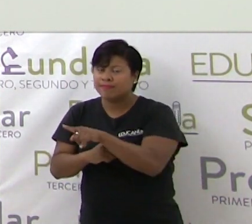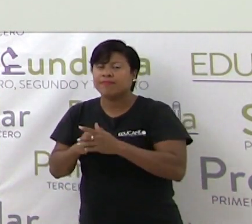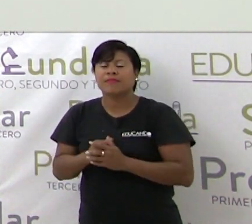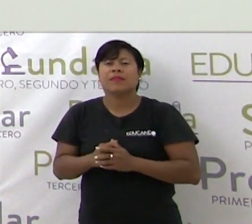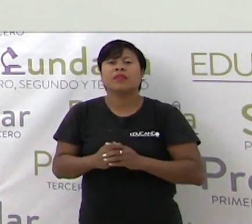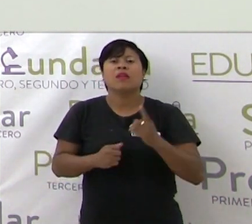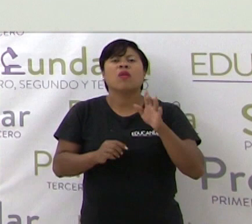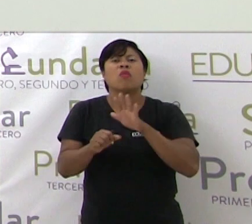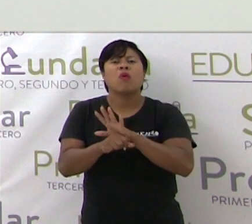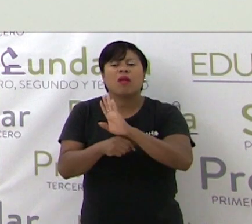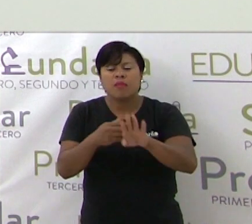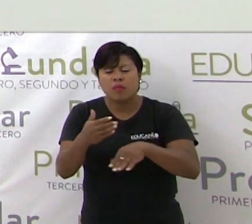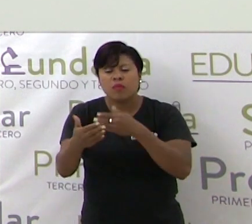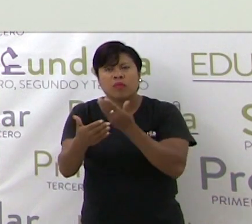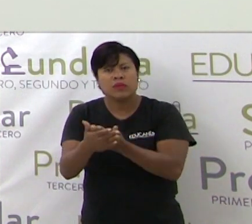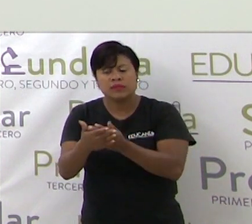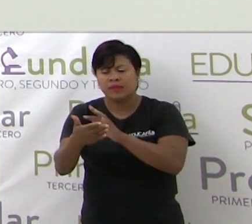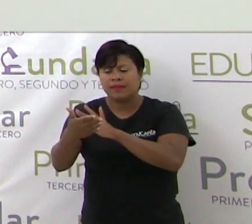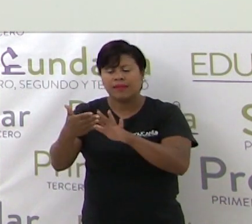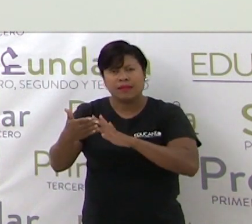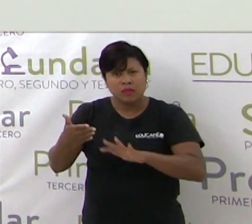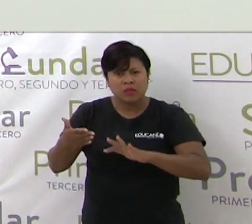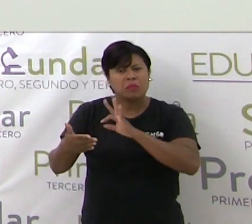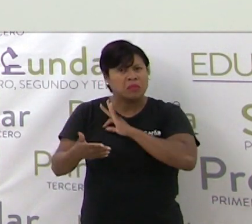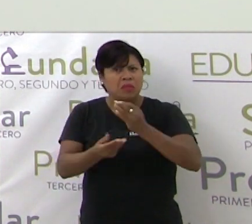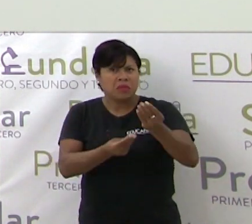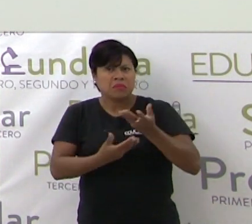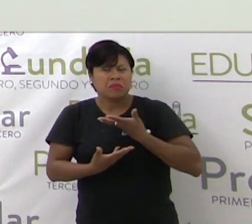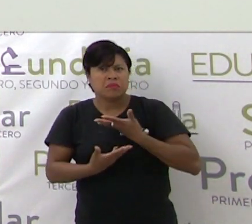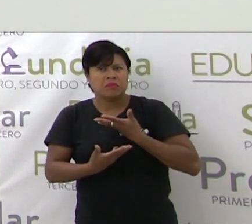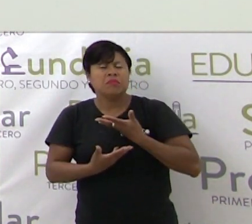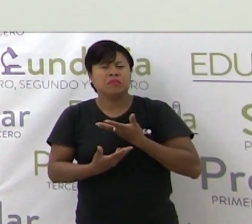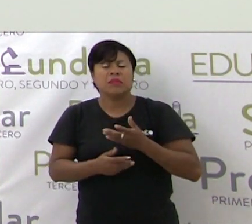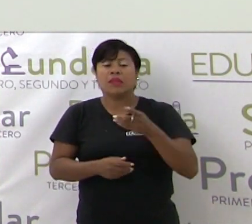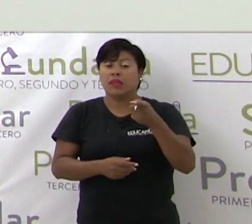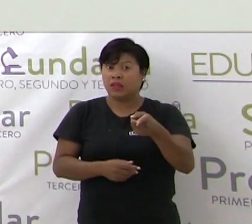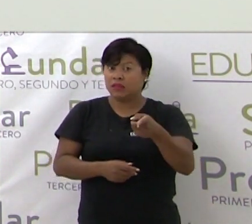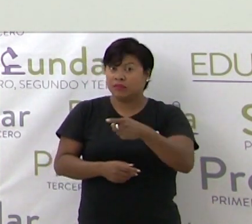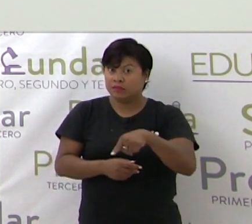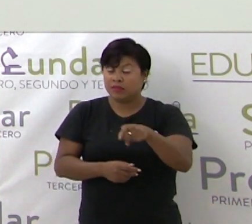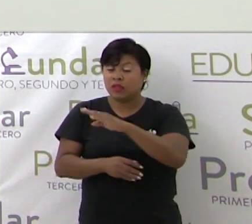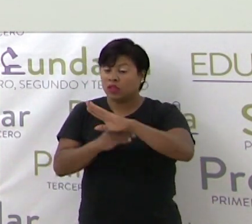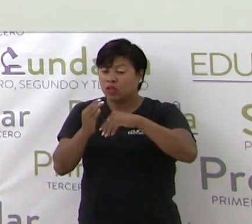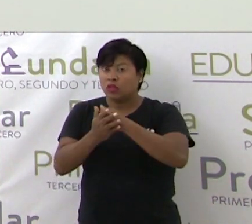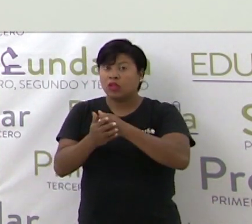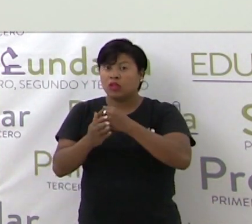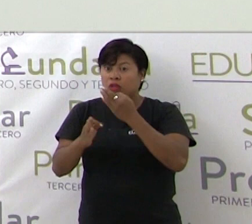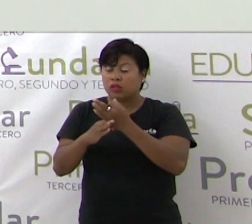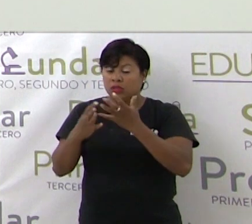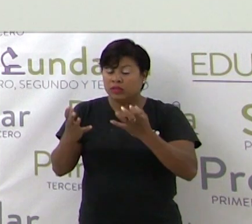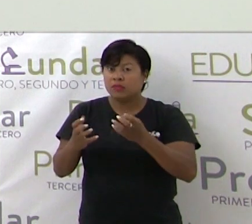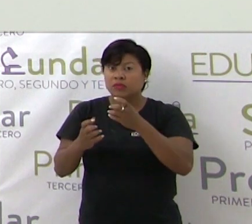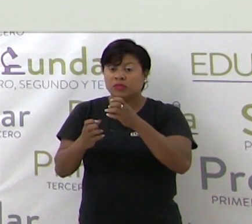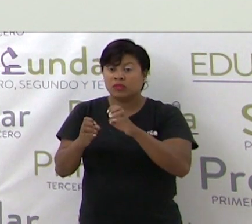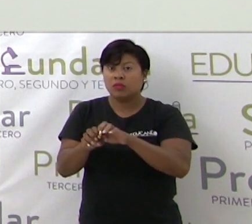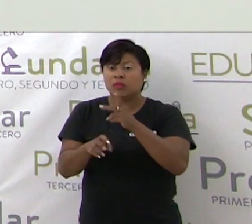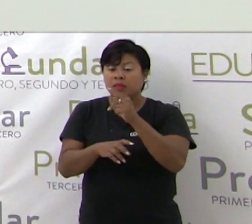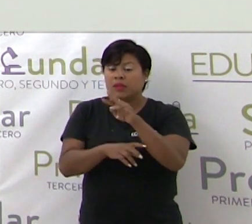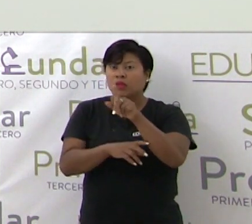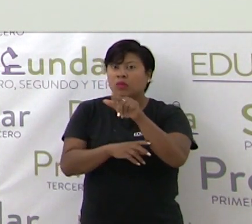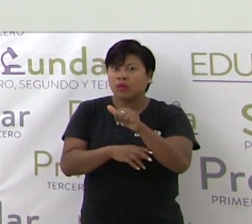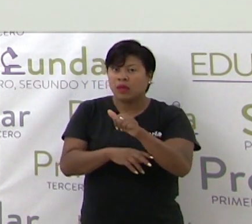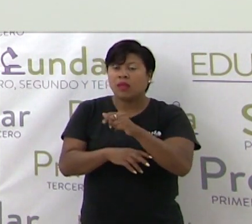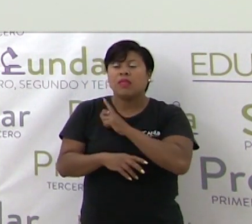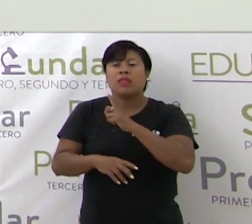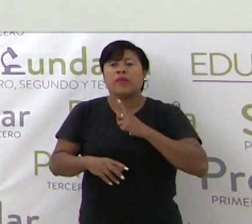¿qué propuestas de lecturas nos pueden hacer? Se supone que todos los que estamos en una contertulia debemos